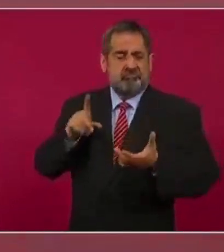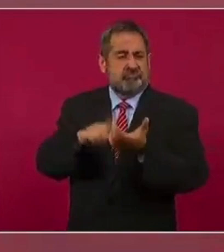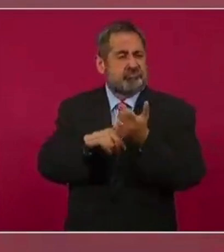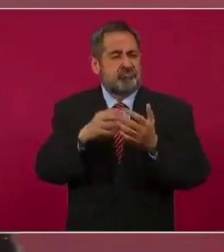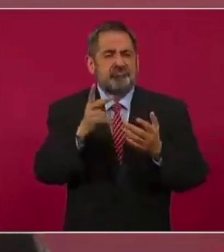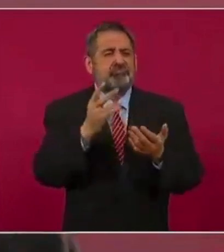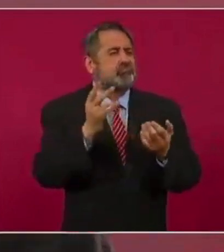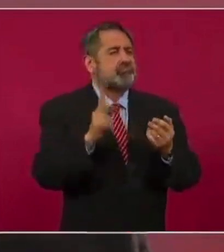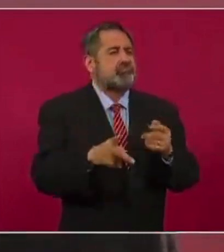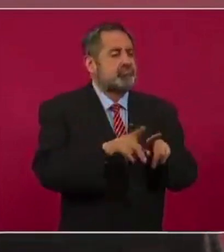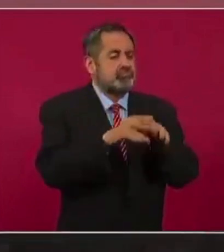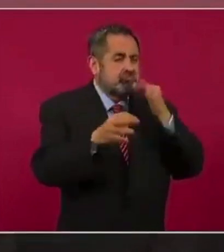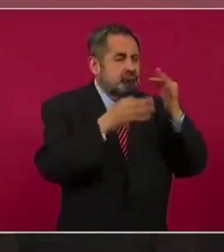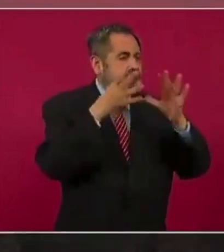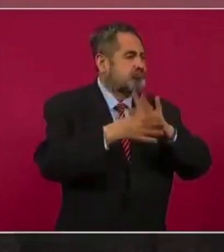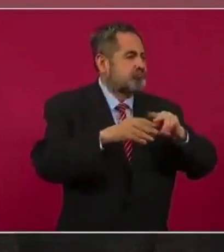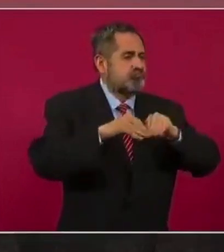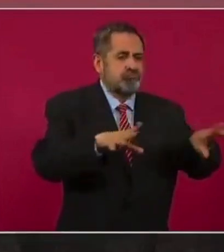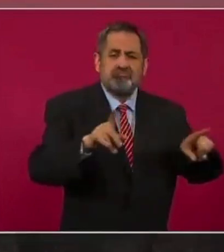medios.